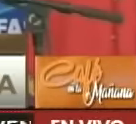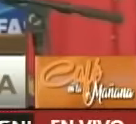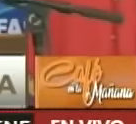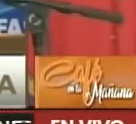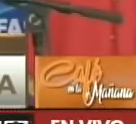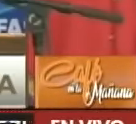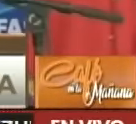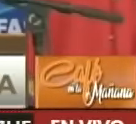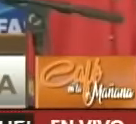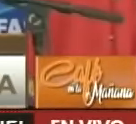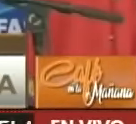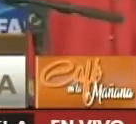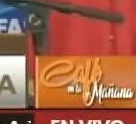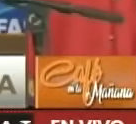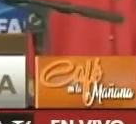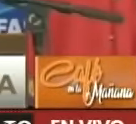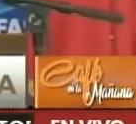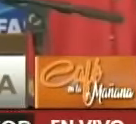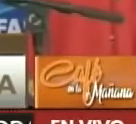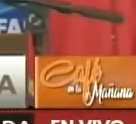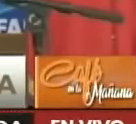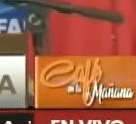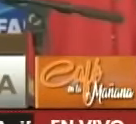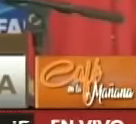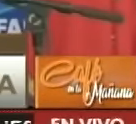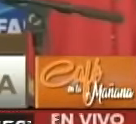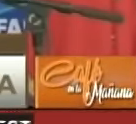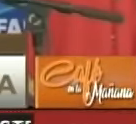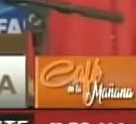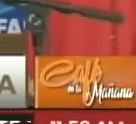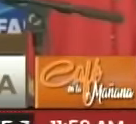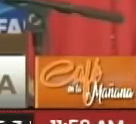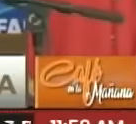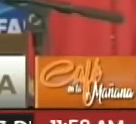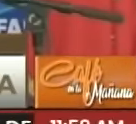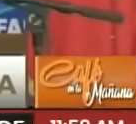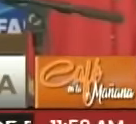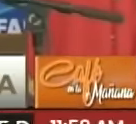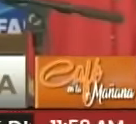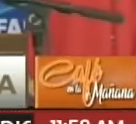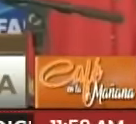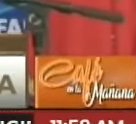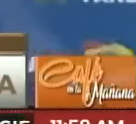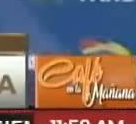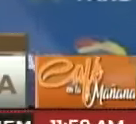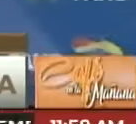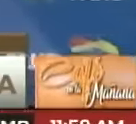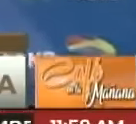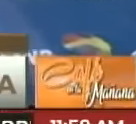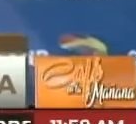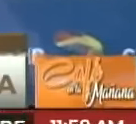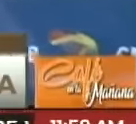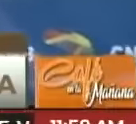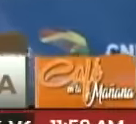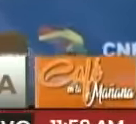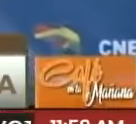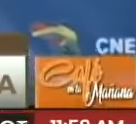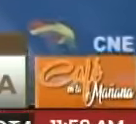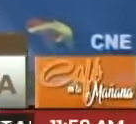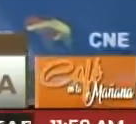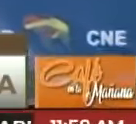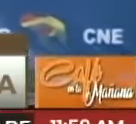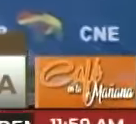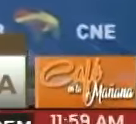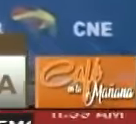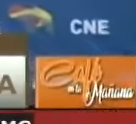356.513 funcionarios, hombres y mujeres para la protección del pueblo que integran todo este gran plan república y al cual, por órdenes precisas